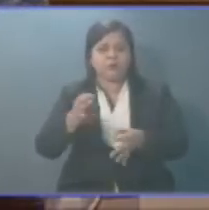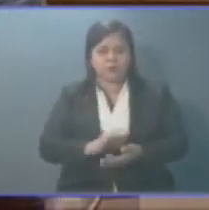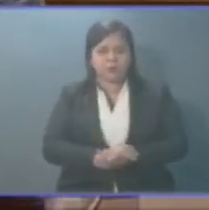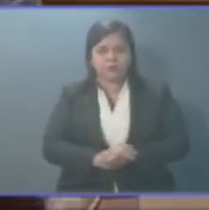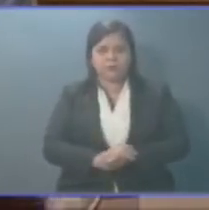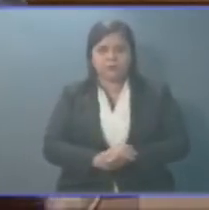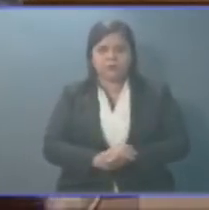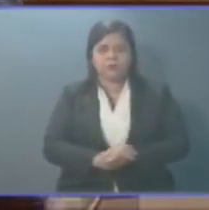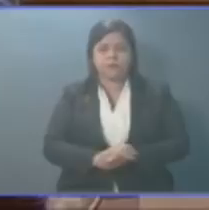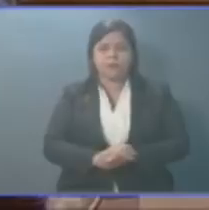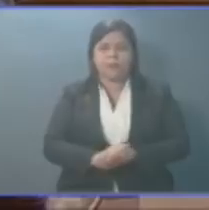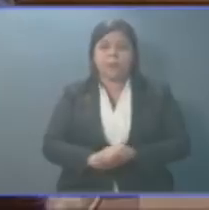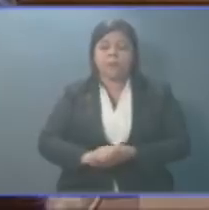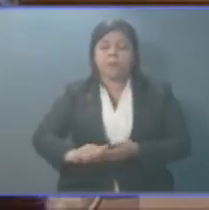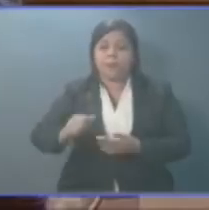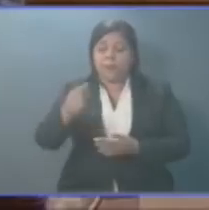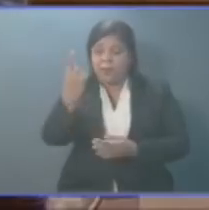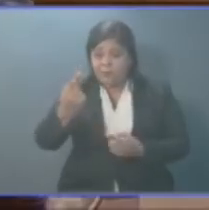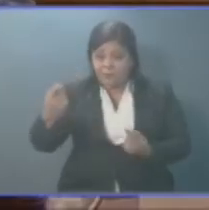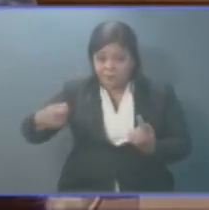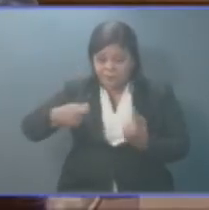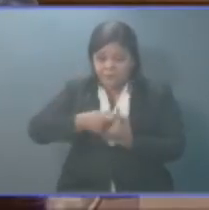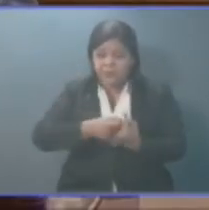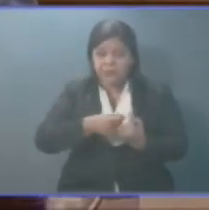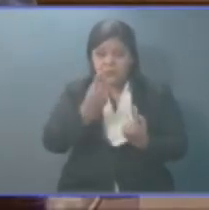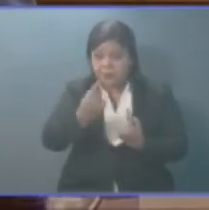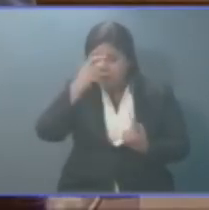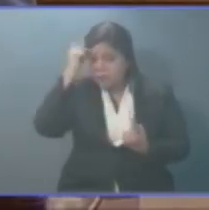de que secuestran las cuotas de los trabajadores,